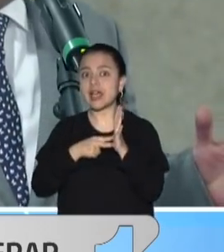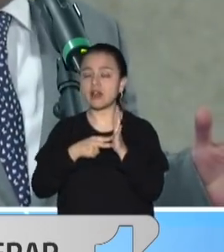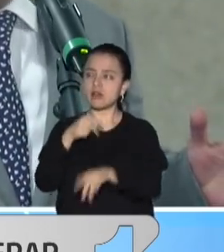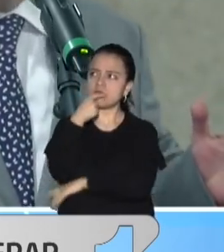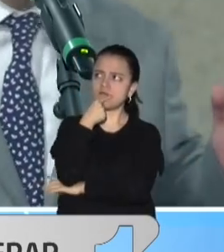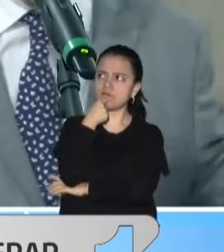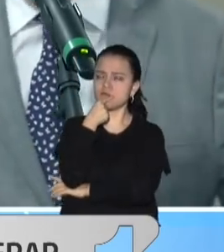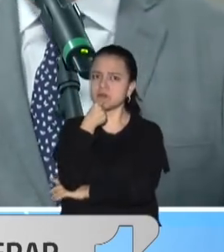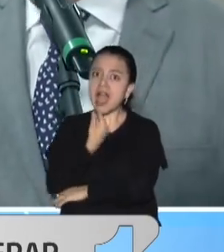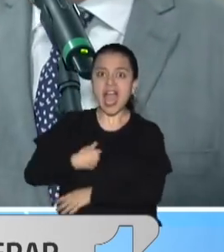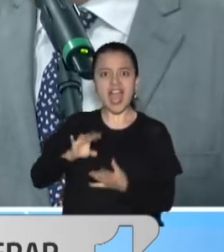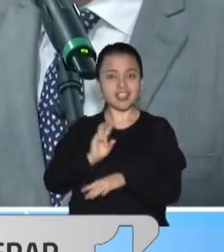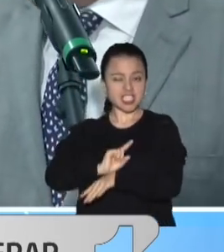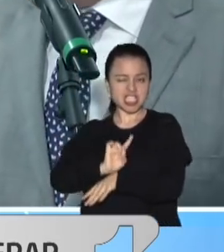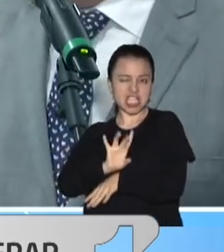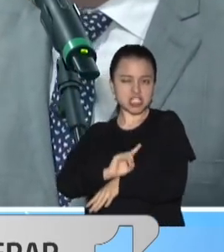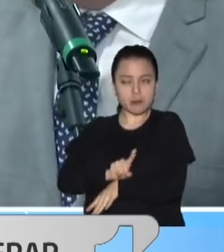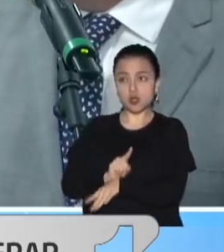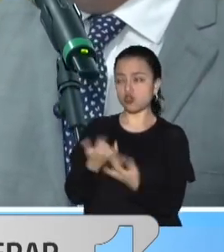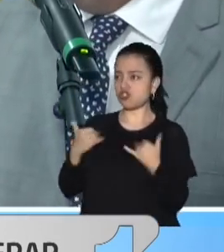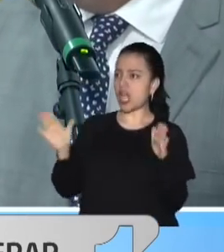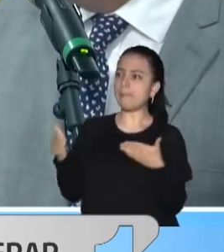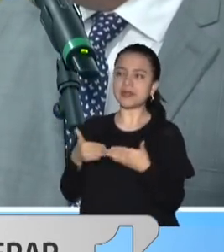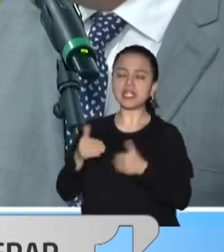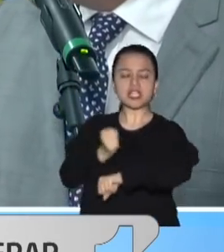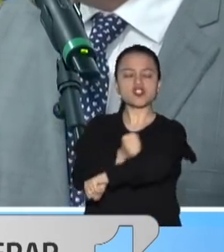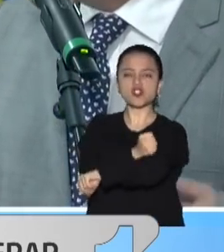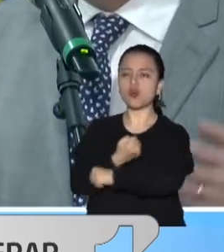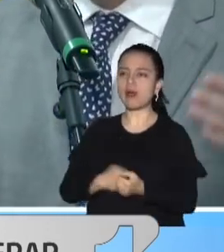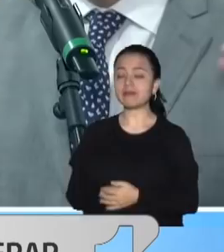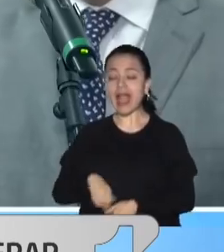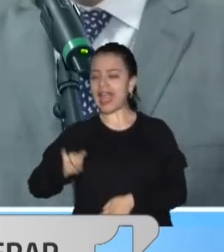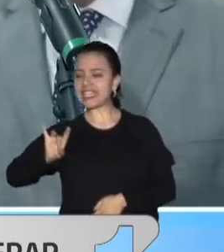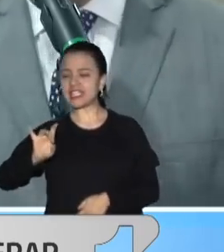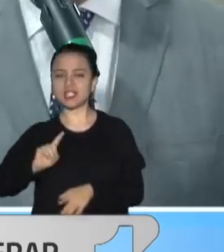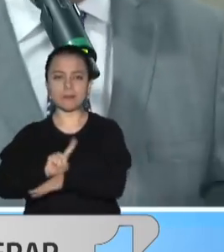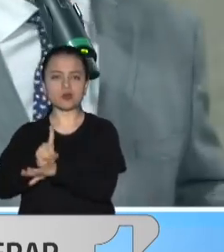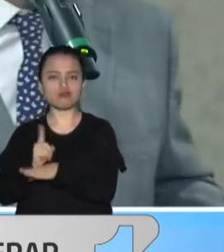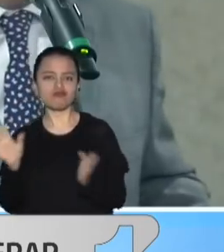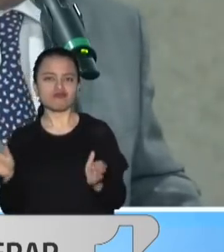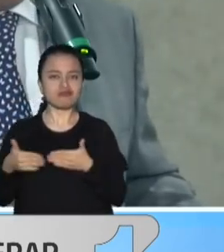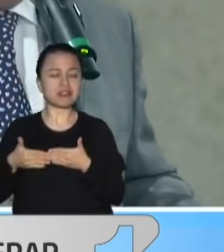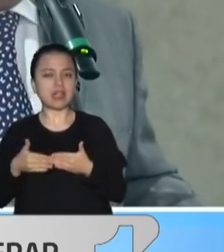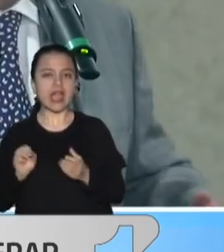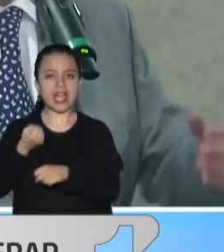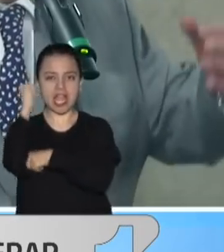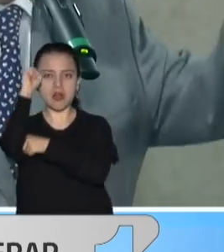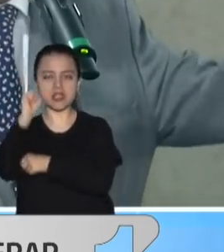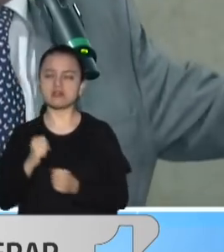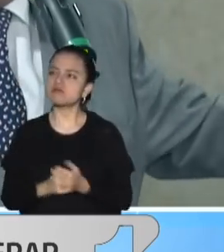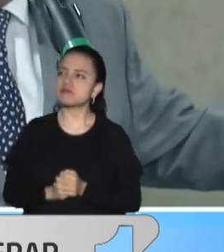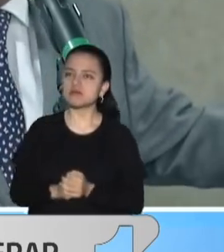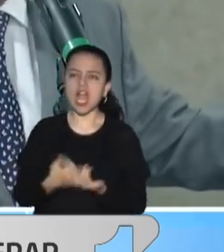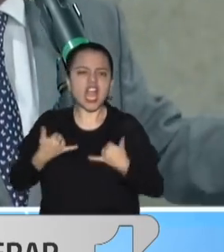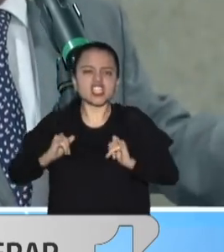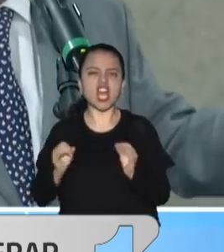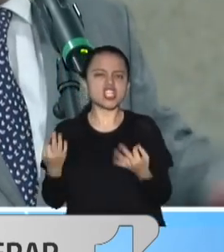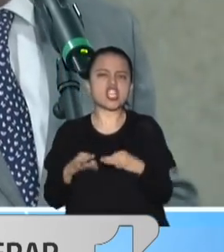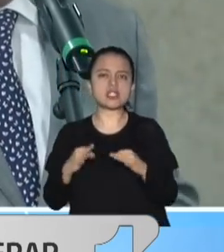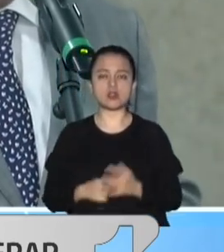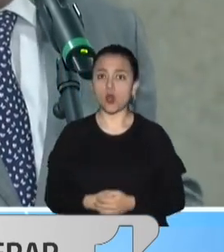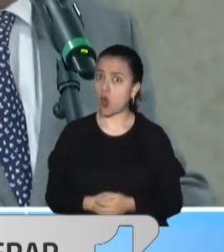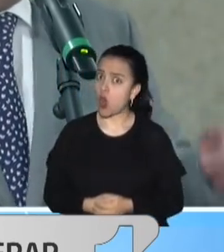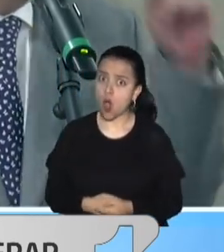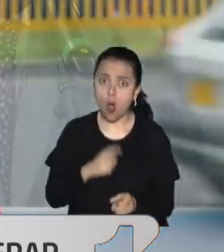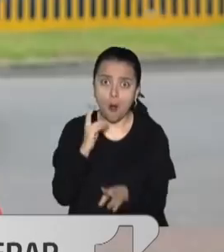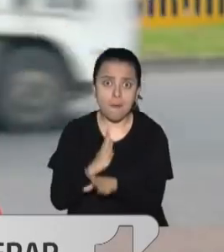decir que 15 minutos de bloqueo en Suba, que 15 minutos de bloqueo en Héroes es un problema pequeño, es un